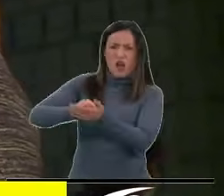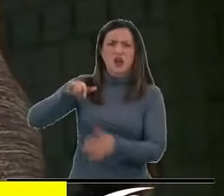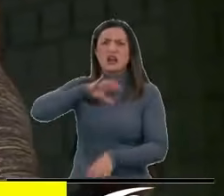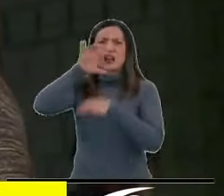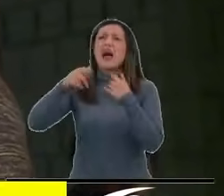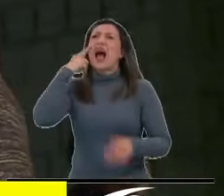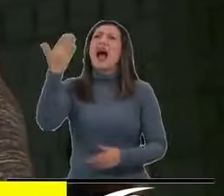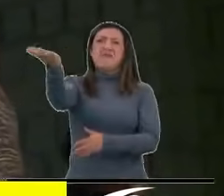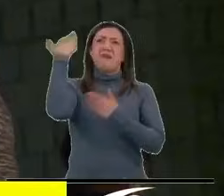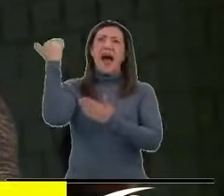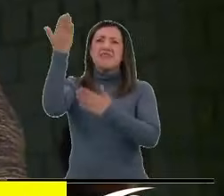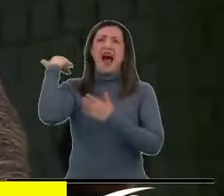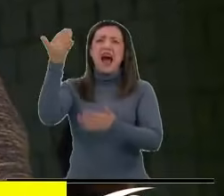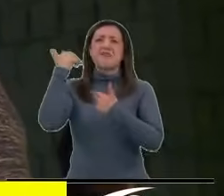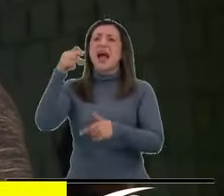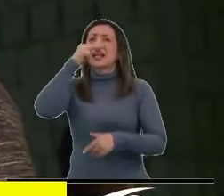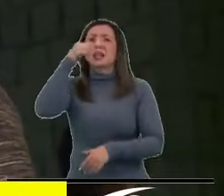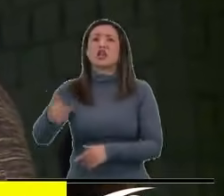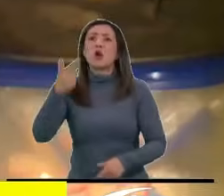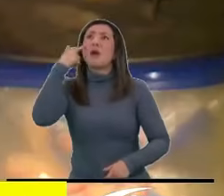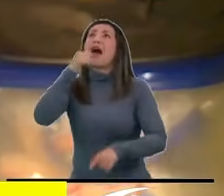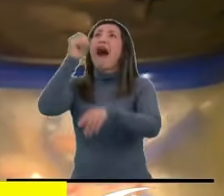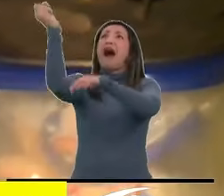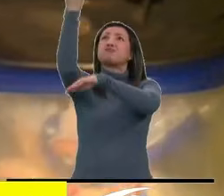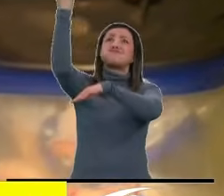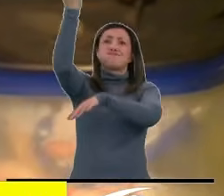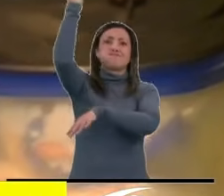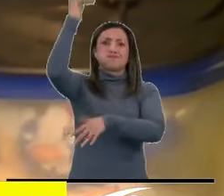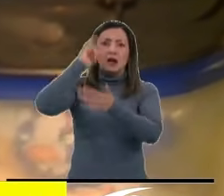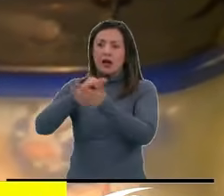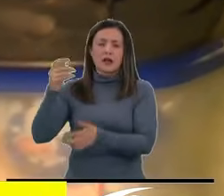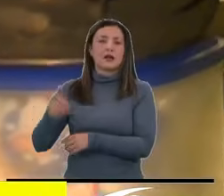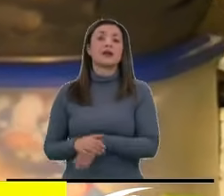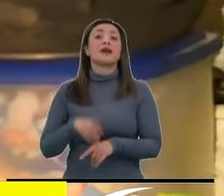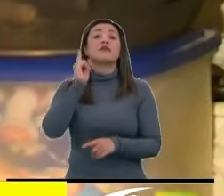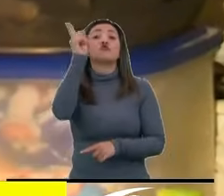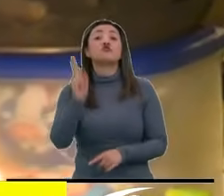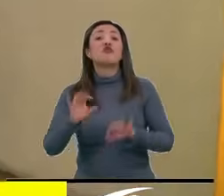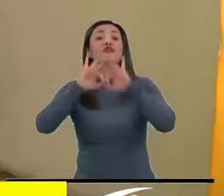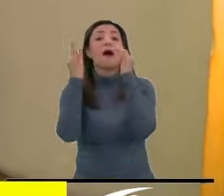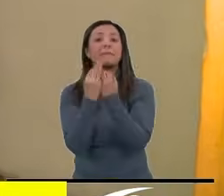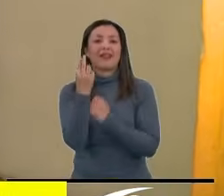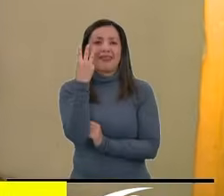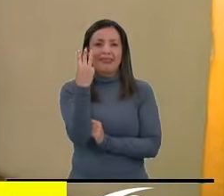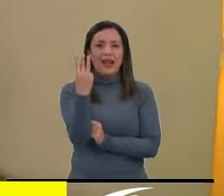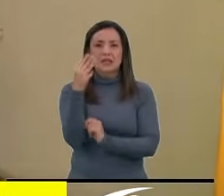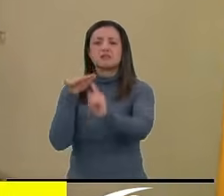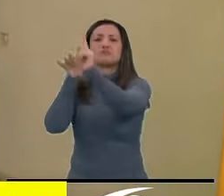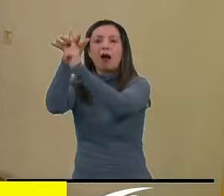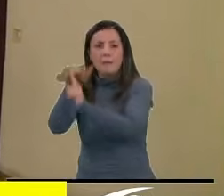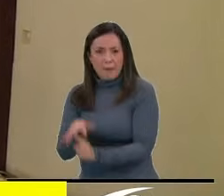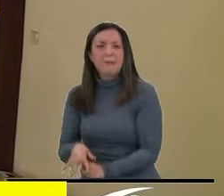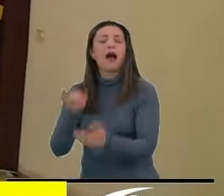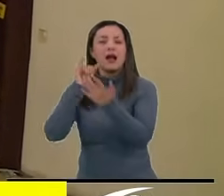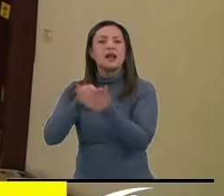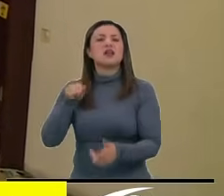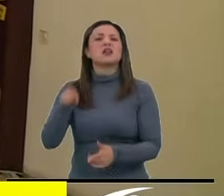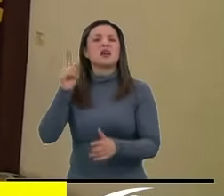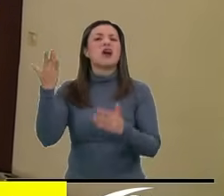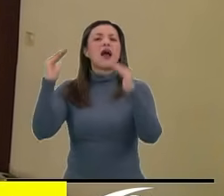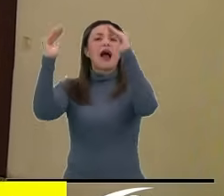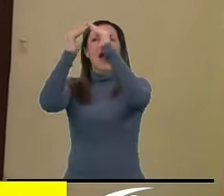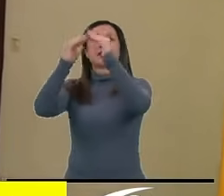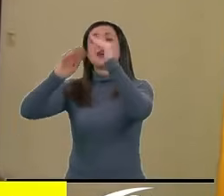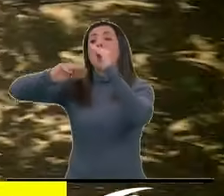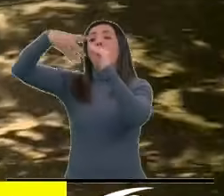baje al niño, baje lo que tiene la candela encima. Tres familias resultaron afectadas con las llamas que consumieron el cuarto piso